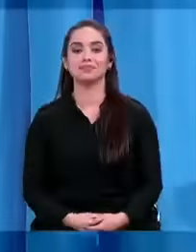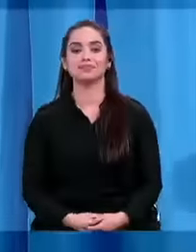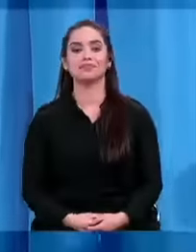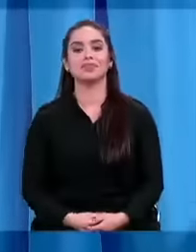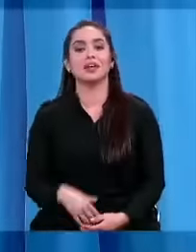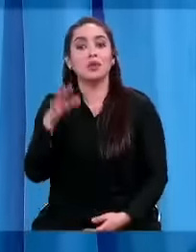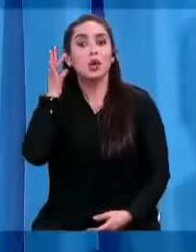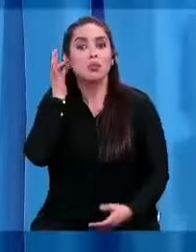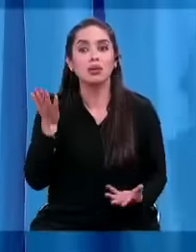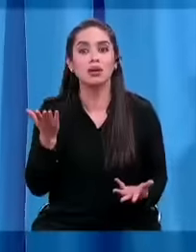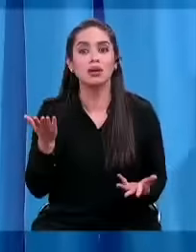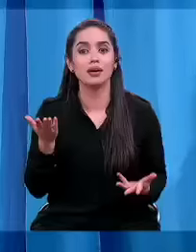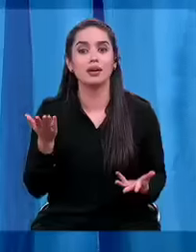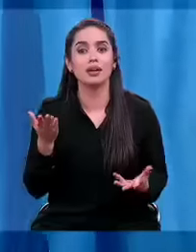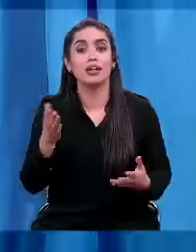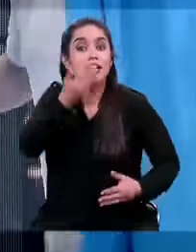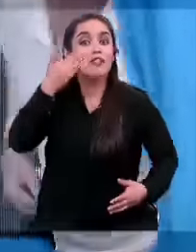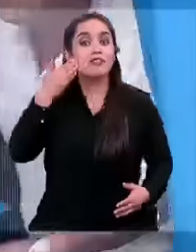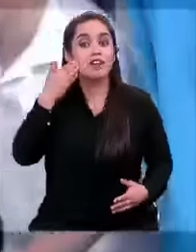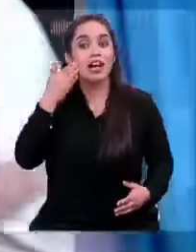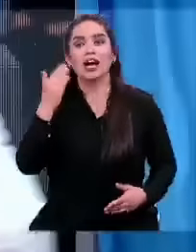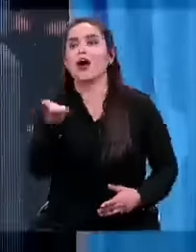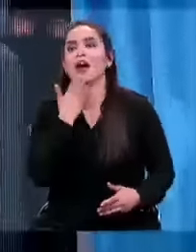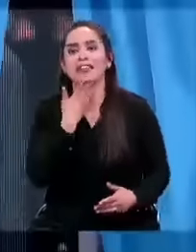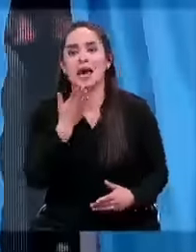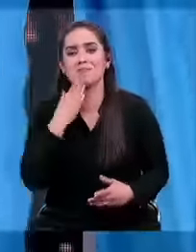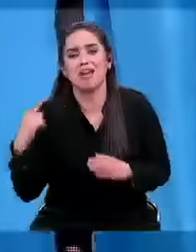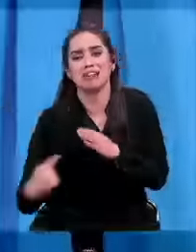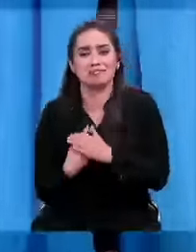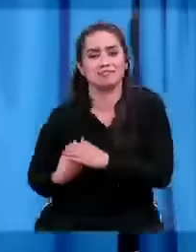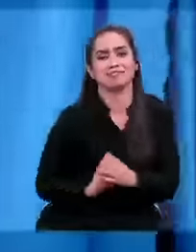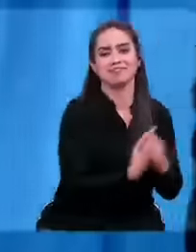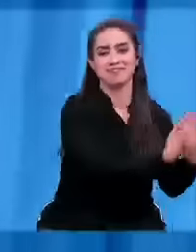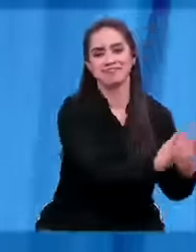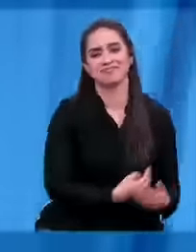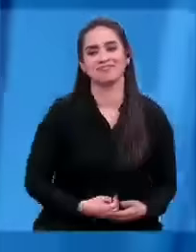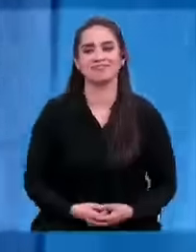¡Señora! ¡Ah! ¡Y el blanco! ¡Ay, también! ¡Vamos,